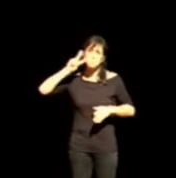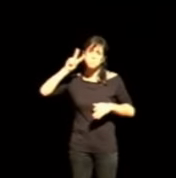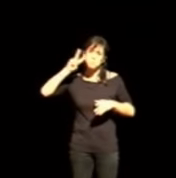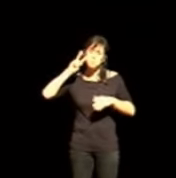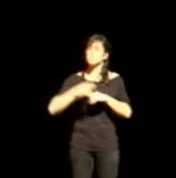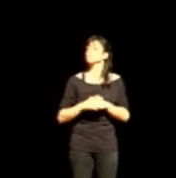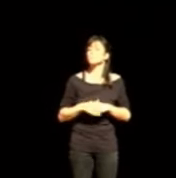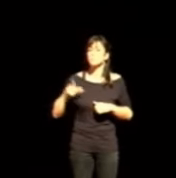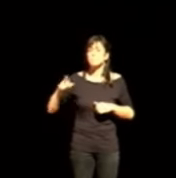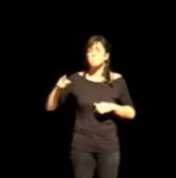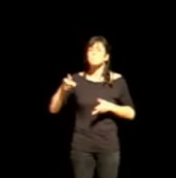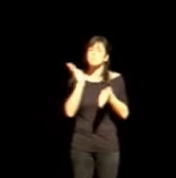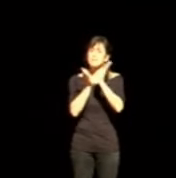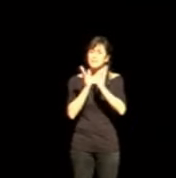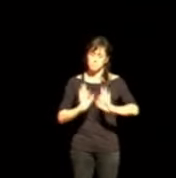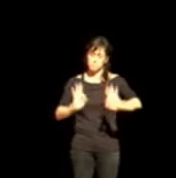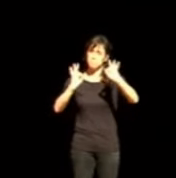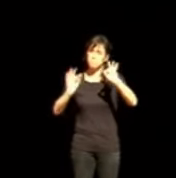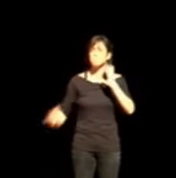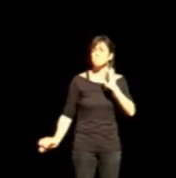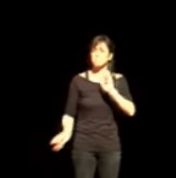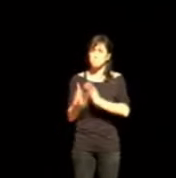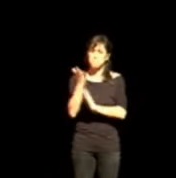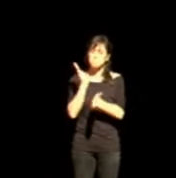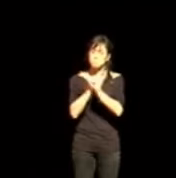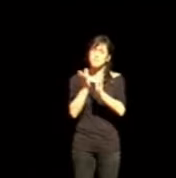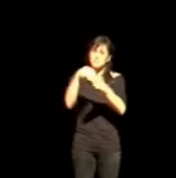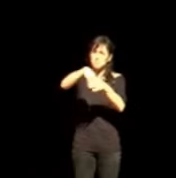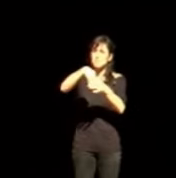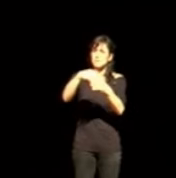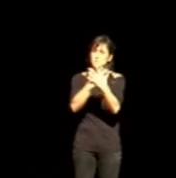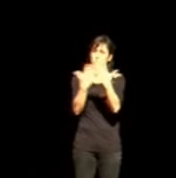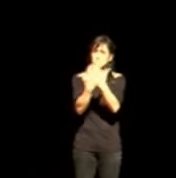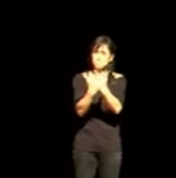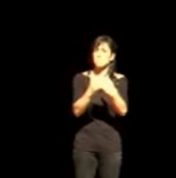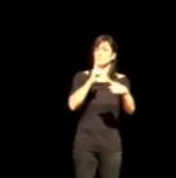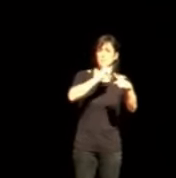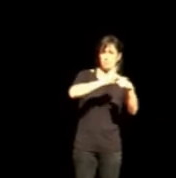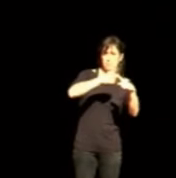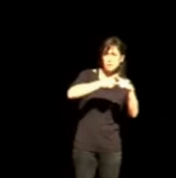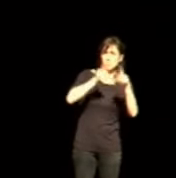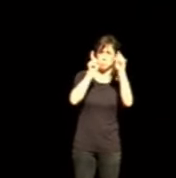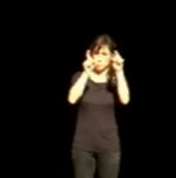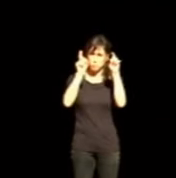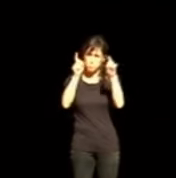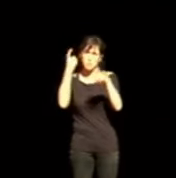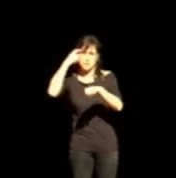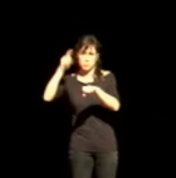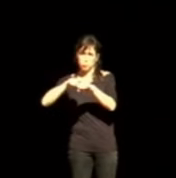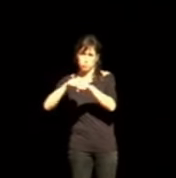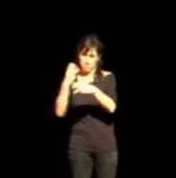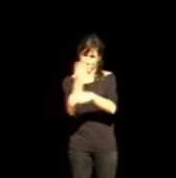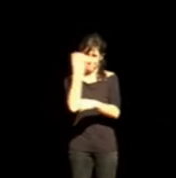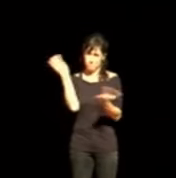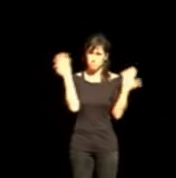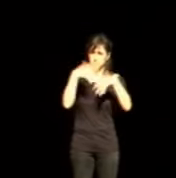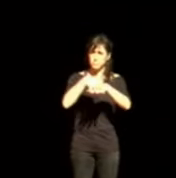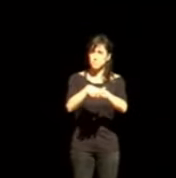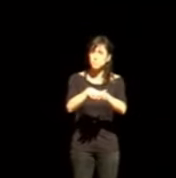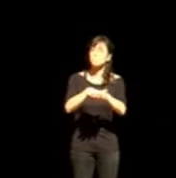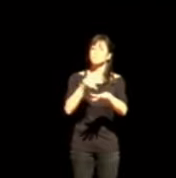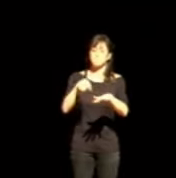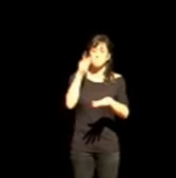sortzailea. Terapia horrek batu egiten ditu, elkartu egiten ditu, sexologia, hezkuntza eta psikologia. Pertsonaren